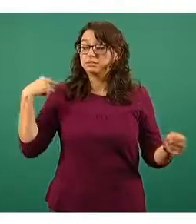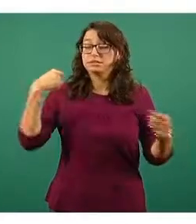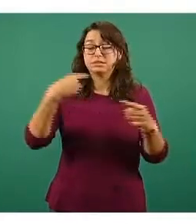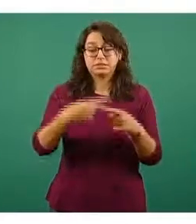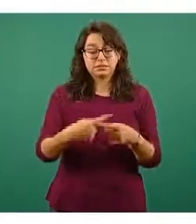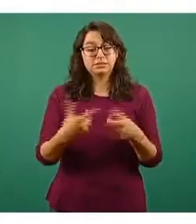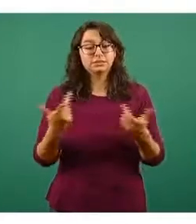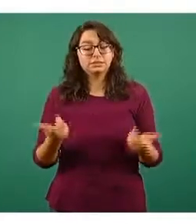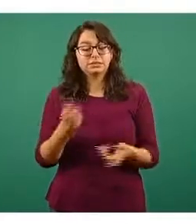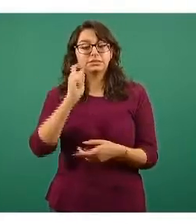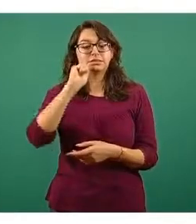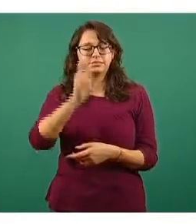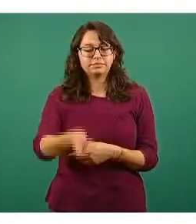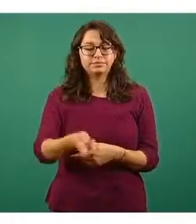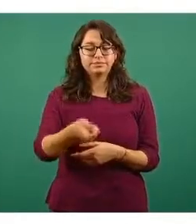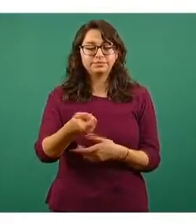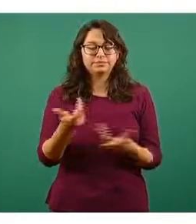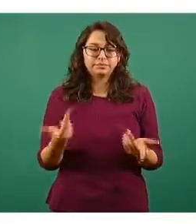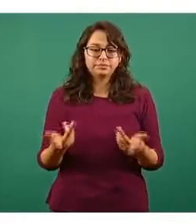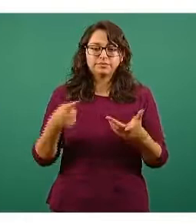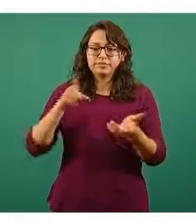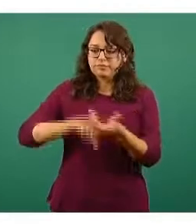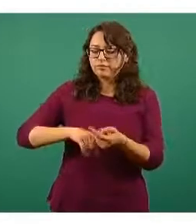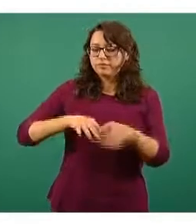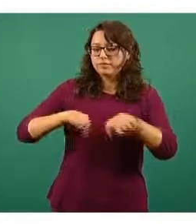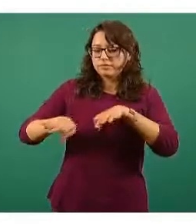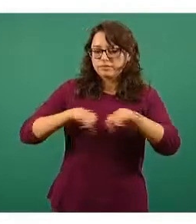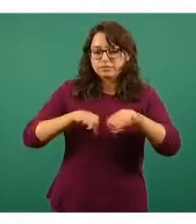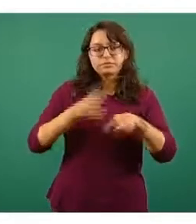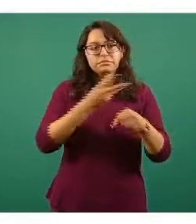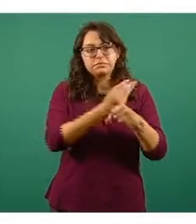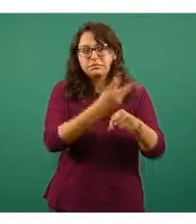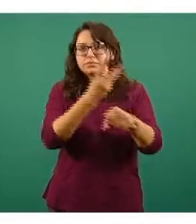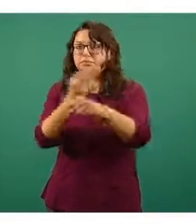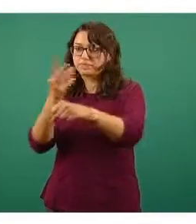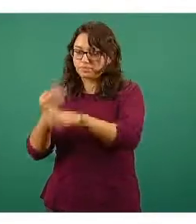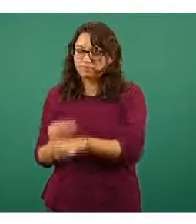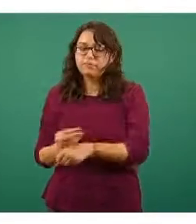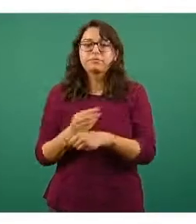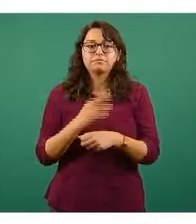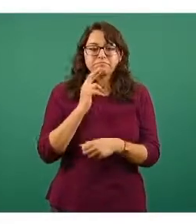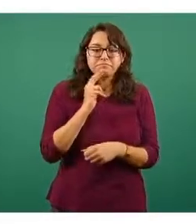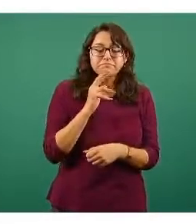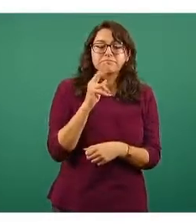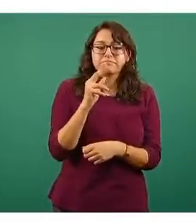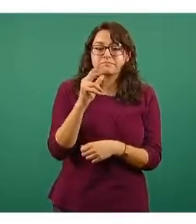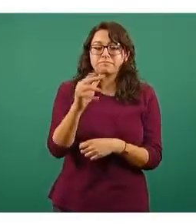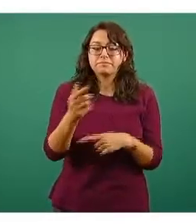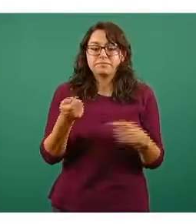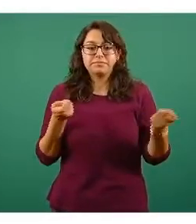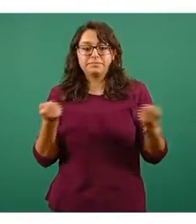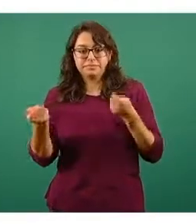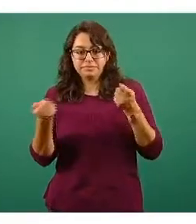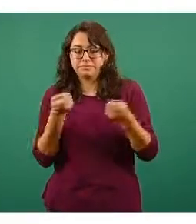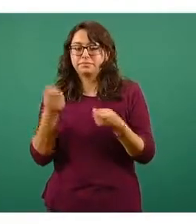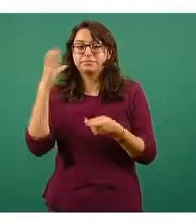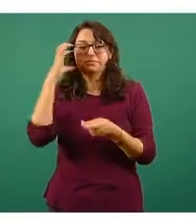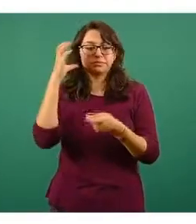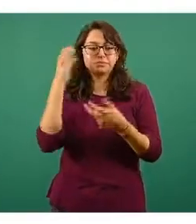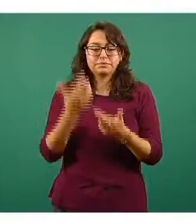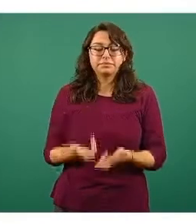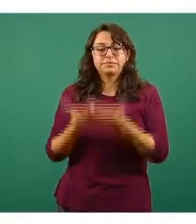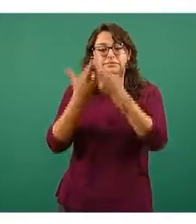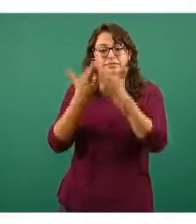cual representa que los trabajos que están realizando están dando resultados para efectos de mantener camas siempre